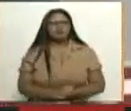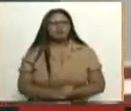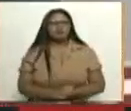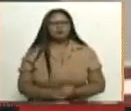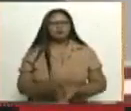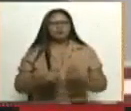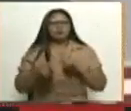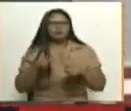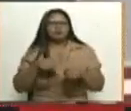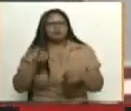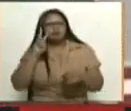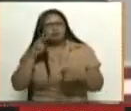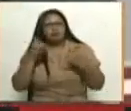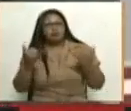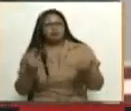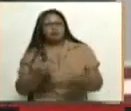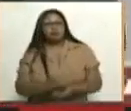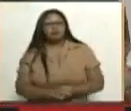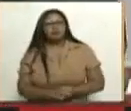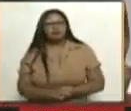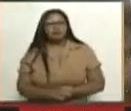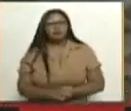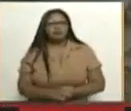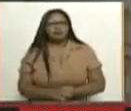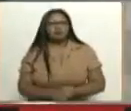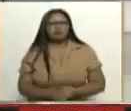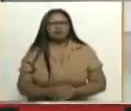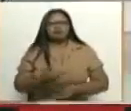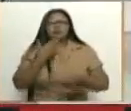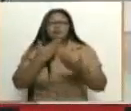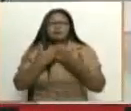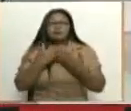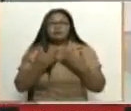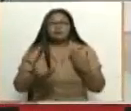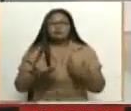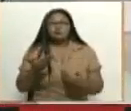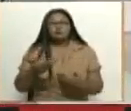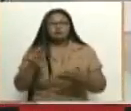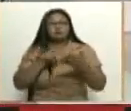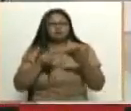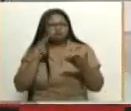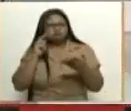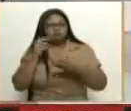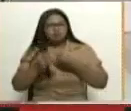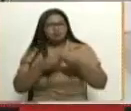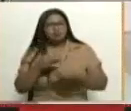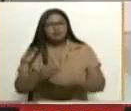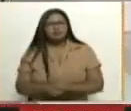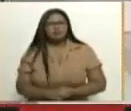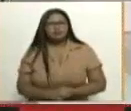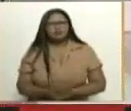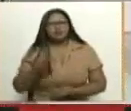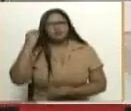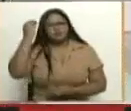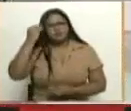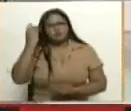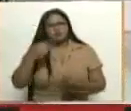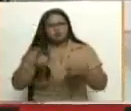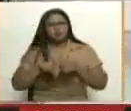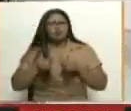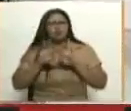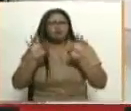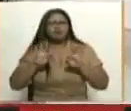etapa en la que nunca debemos haber quedado por fuera. Gracias, profe. Bien importante esa lectura y este análisis, sobre todo en un contexto